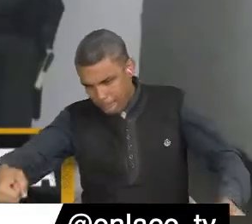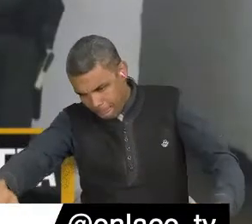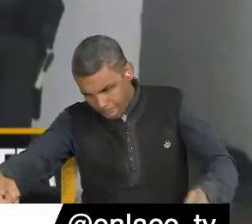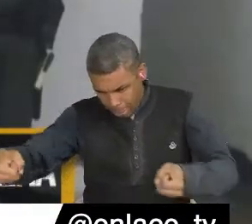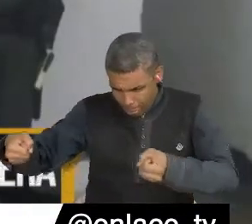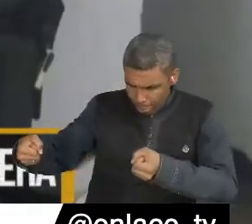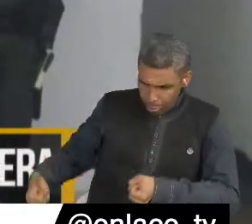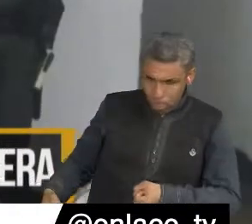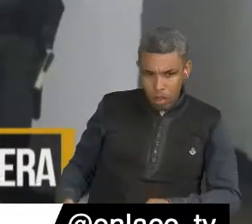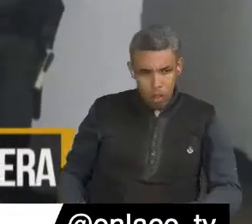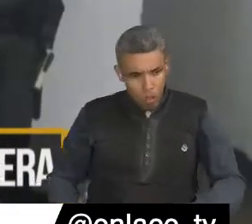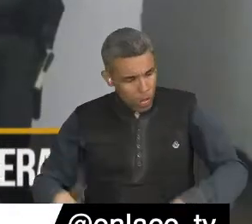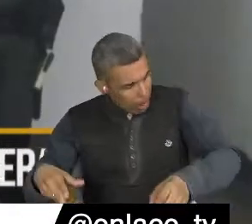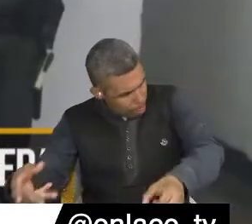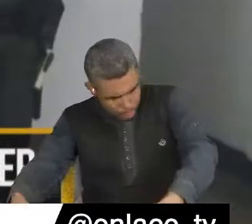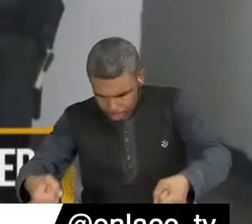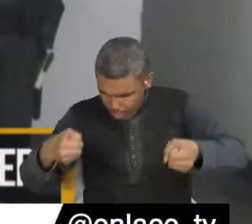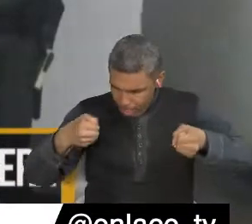¿esta persona está sindicada de qué?